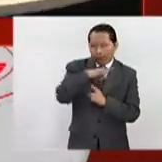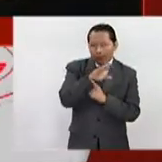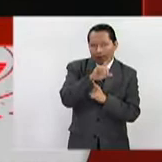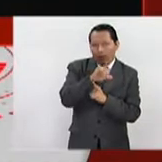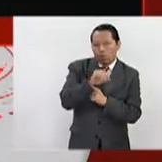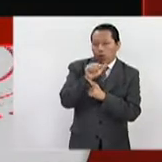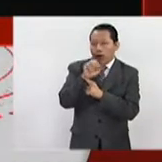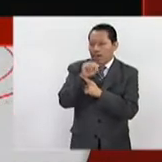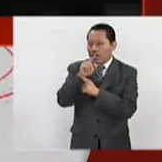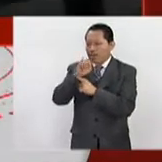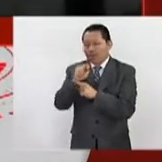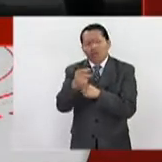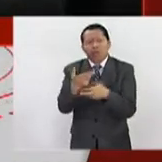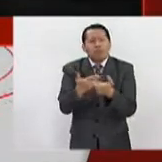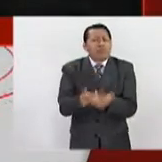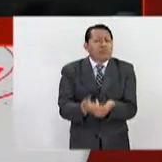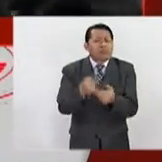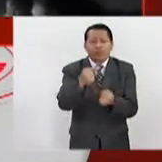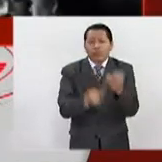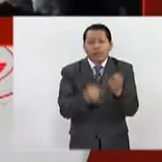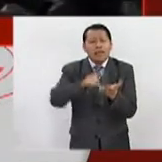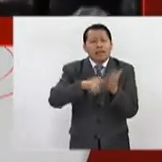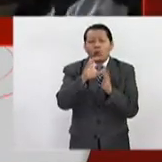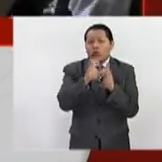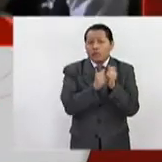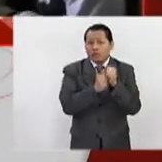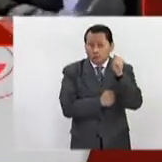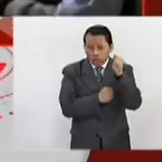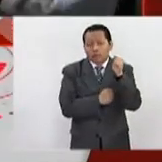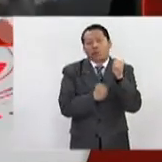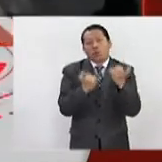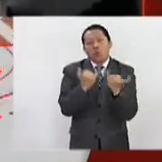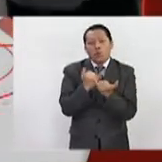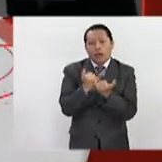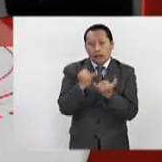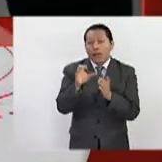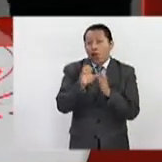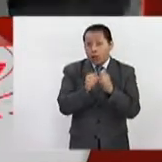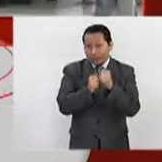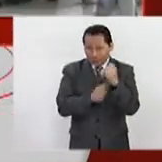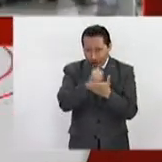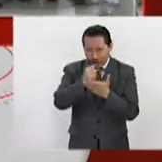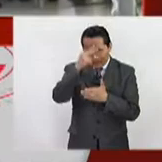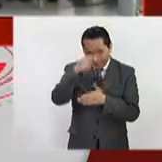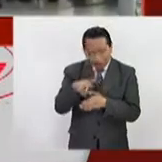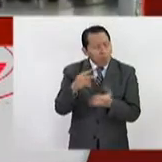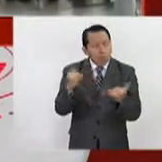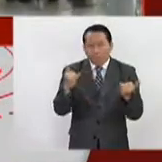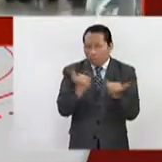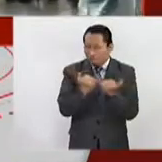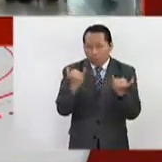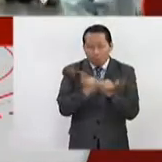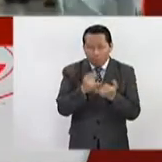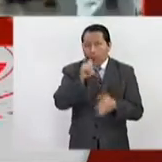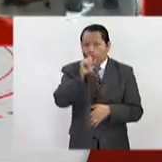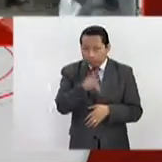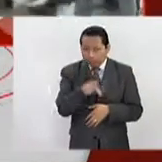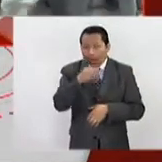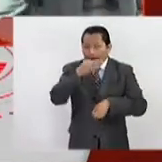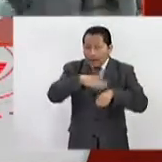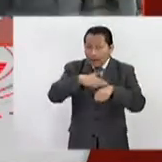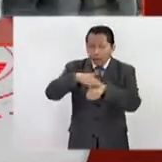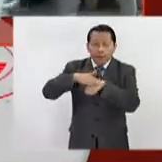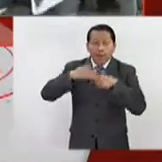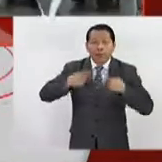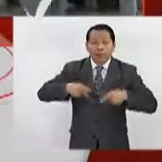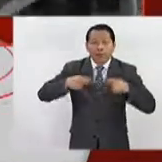gama impresionante de derechos que tiene la Constitución y nuestra Constitución de la Ciudad de México también. Creo que hay que hacerle saber a las personas que estos